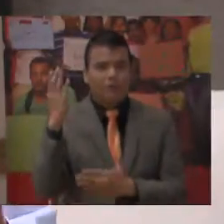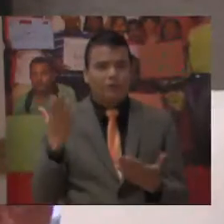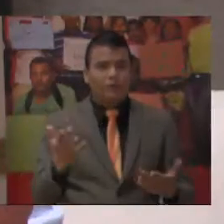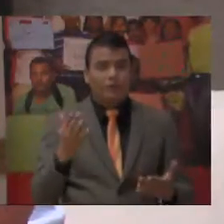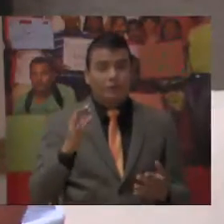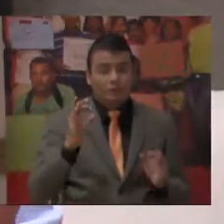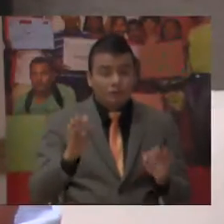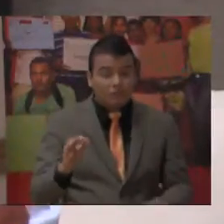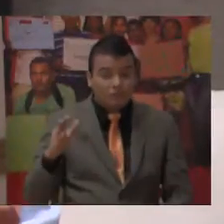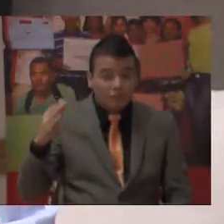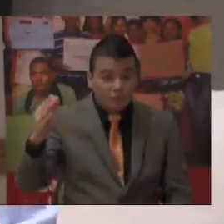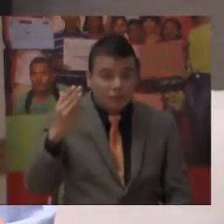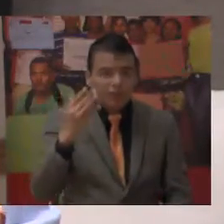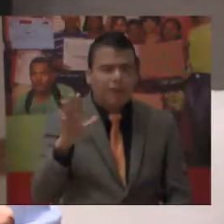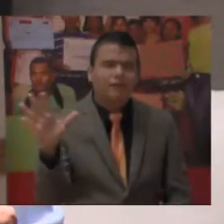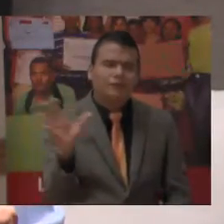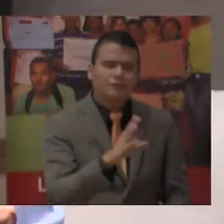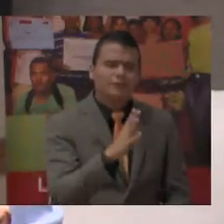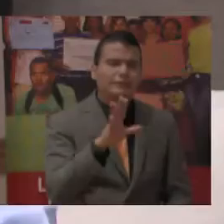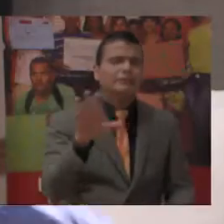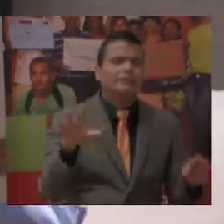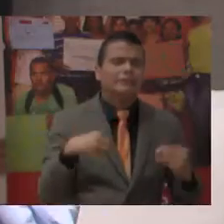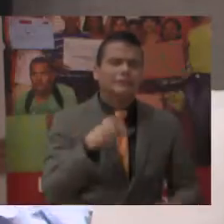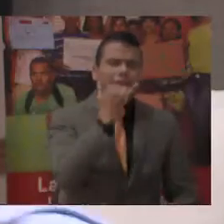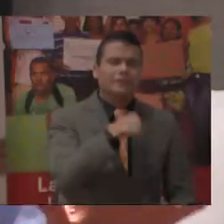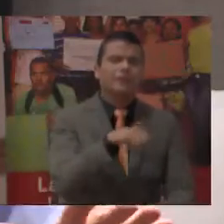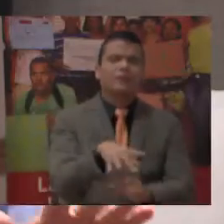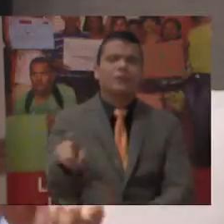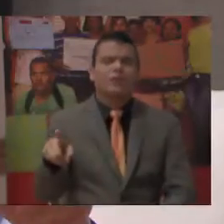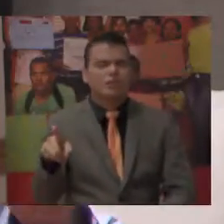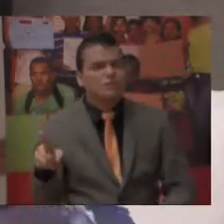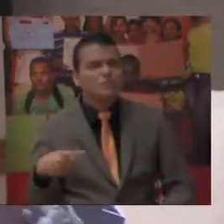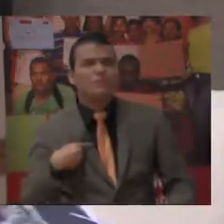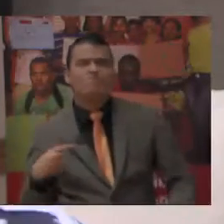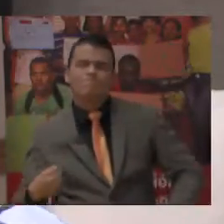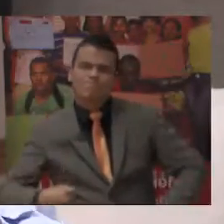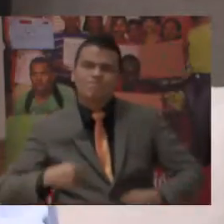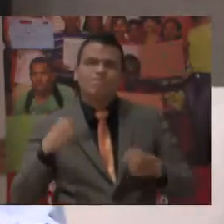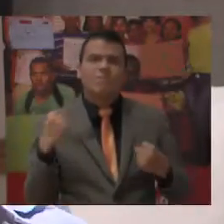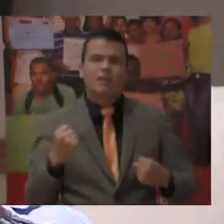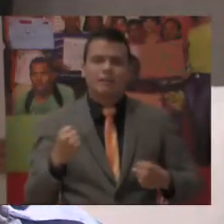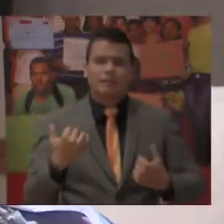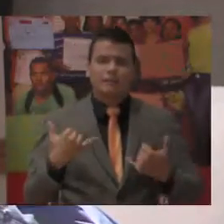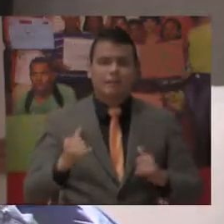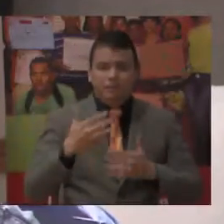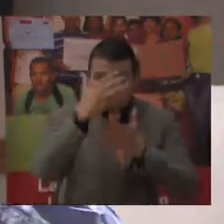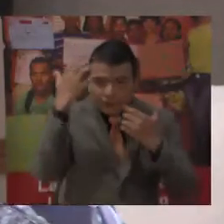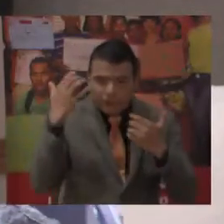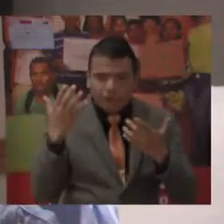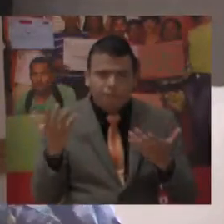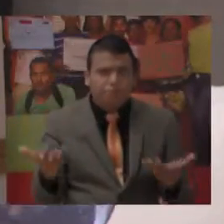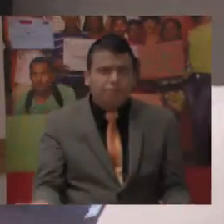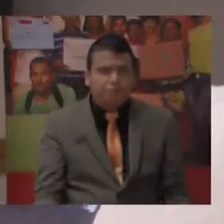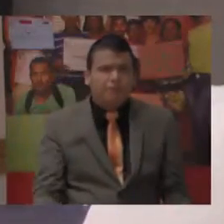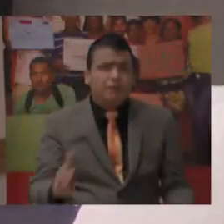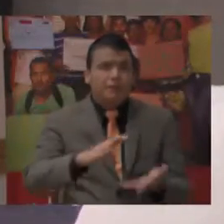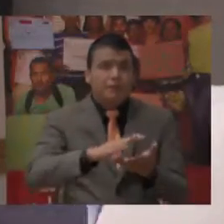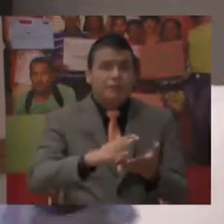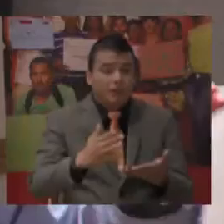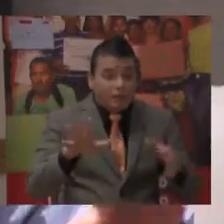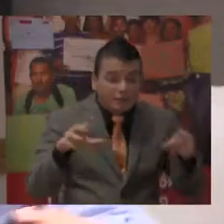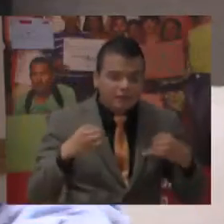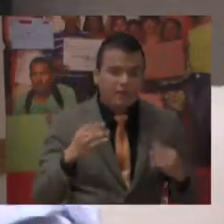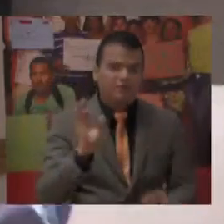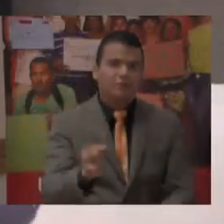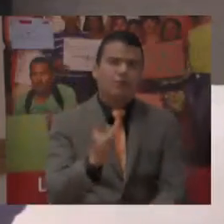los colombianos aceptemos eso, la paz va a venir. O sea, que esto no es una cosa de que es que usted, pues por